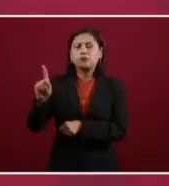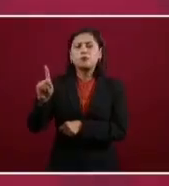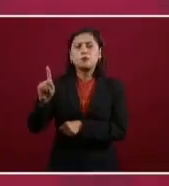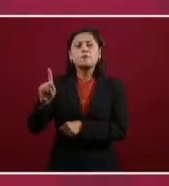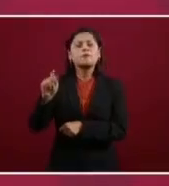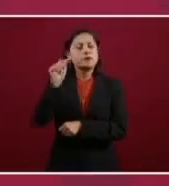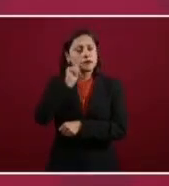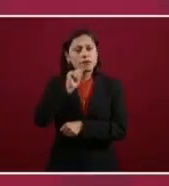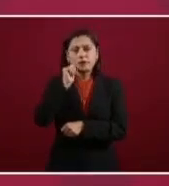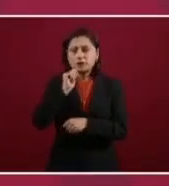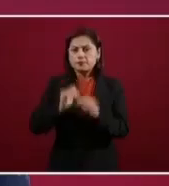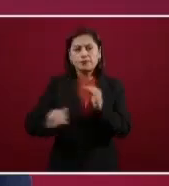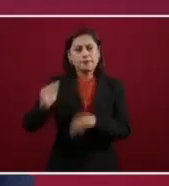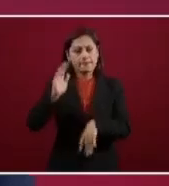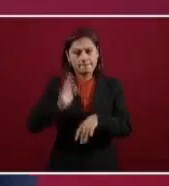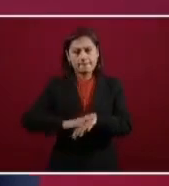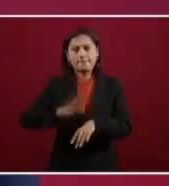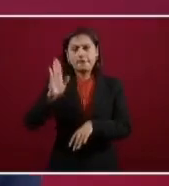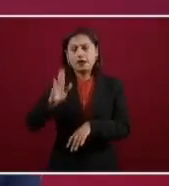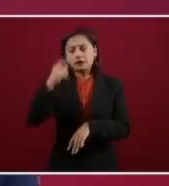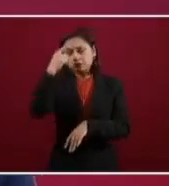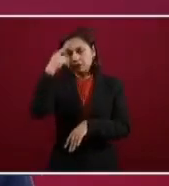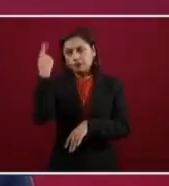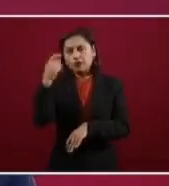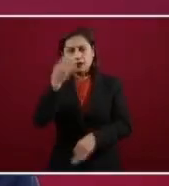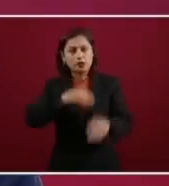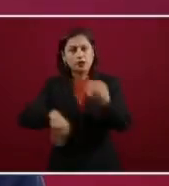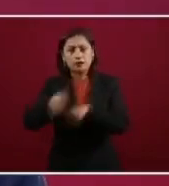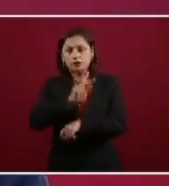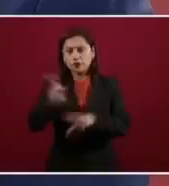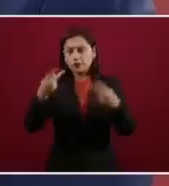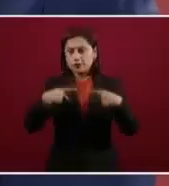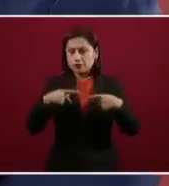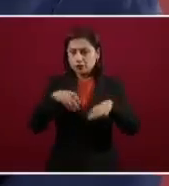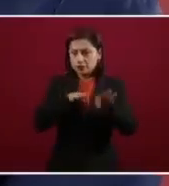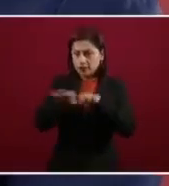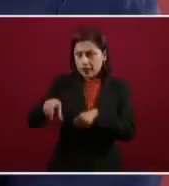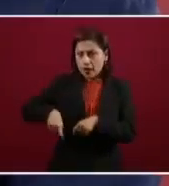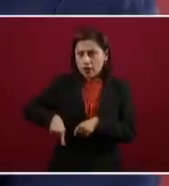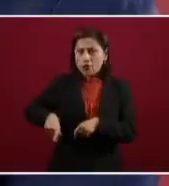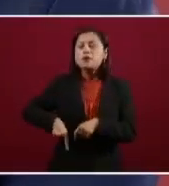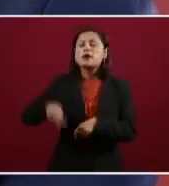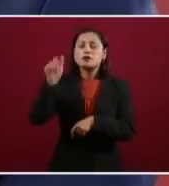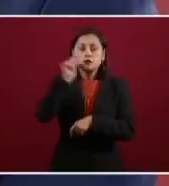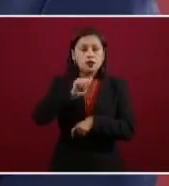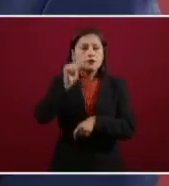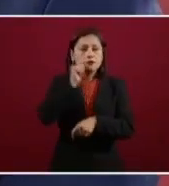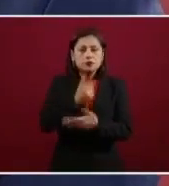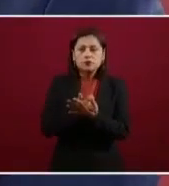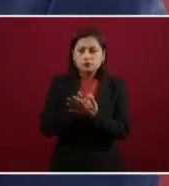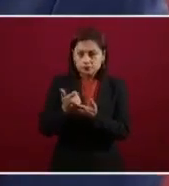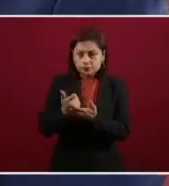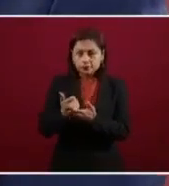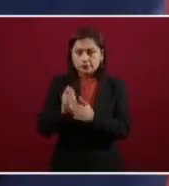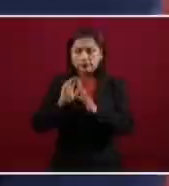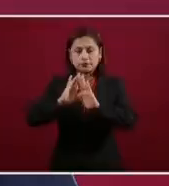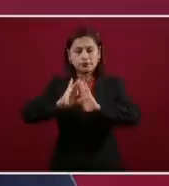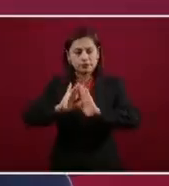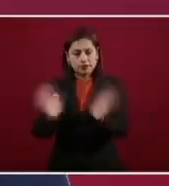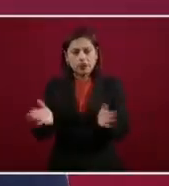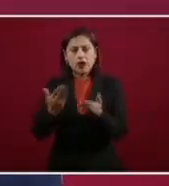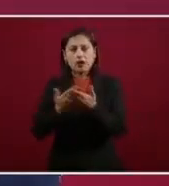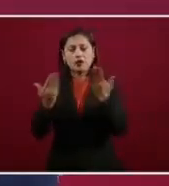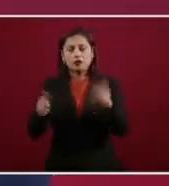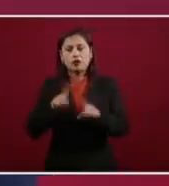para todos los trabajadores al servicio del estado ya no va a ser como antes que el aumento